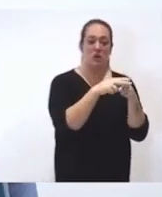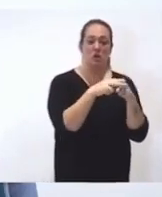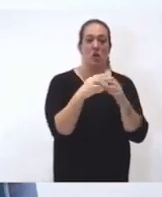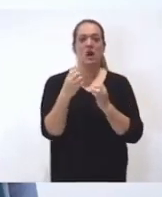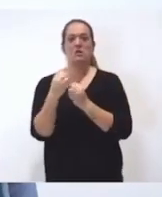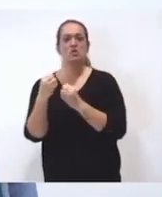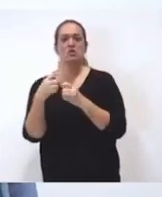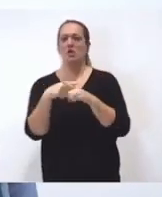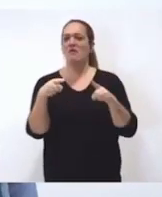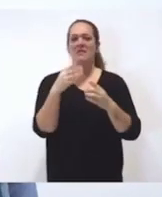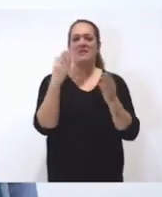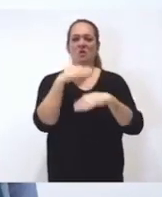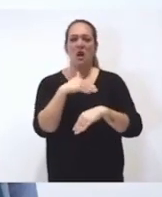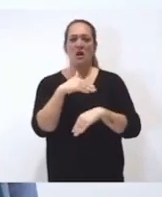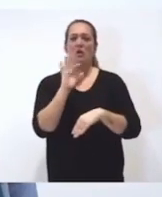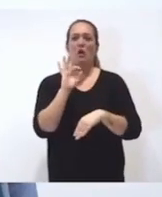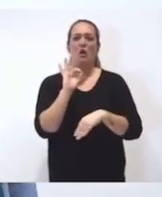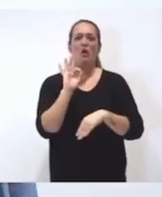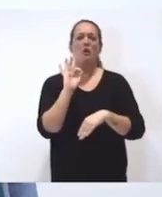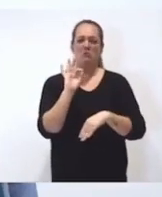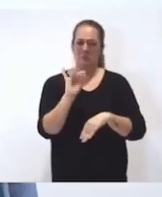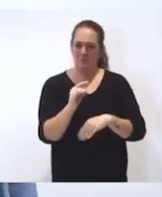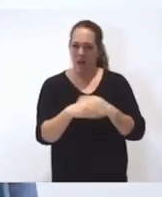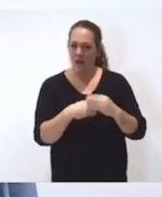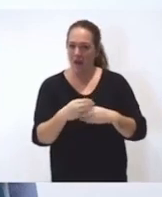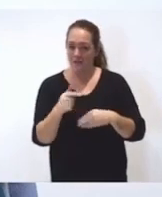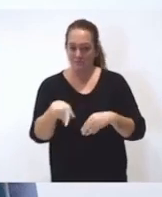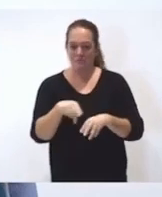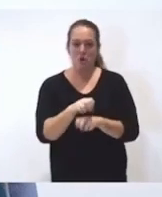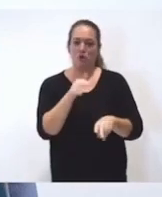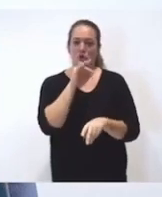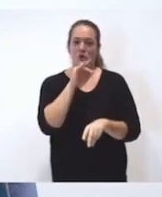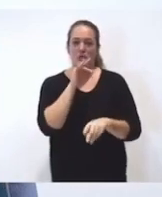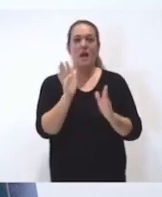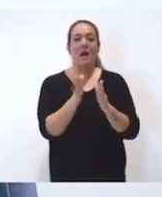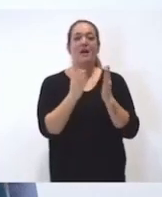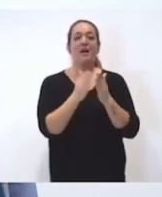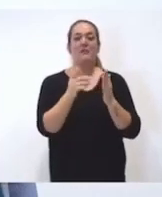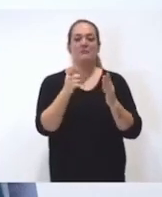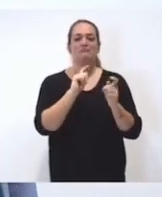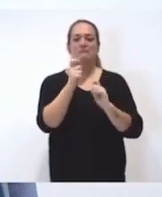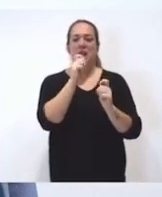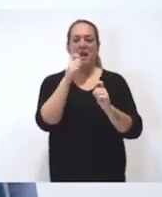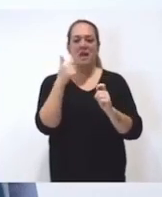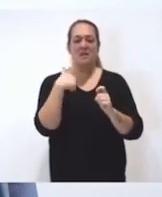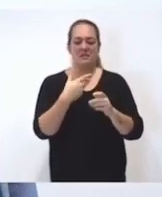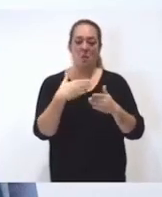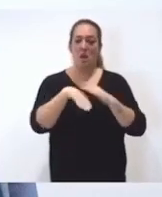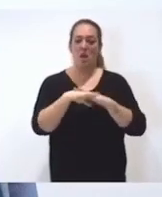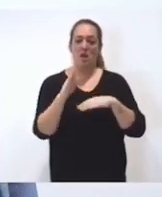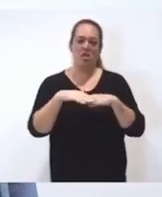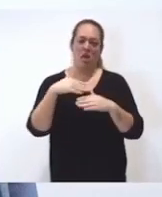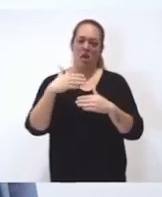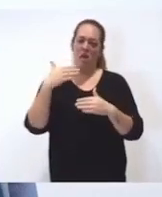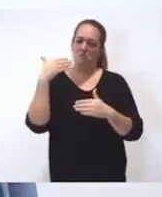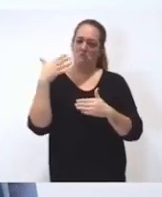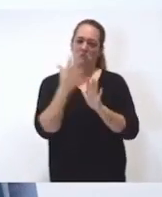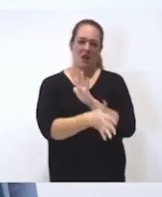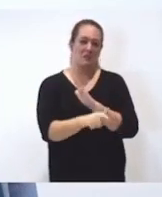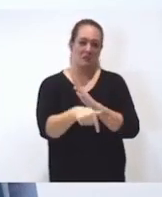hacen, y todavía es peor. En la web del Cabildo hay notas de prensa que quedarán en la hemeroteca para la historia, eso sí es histórico,